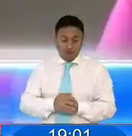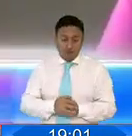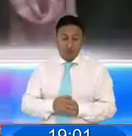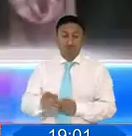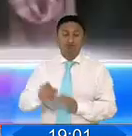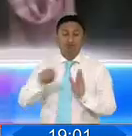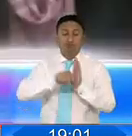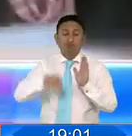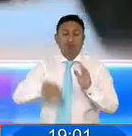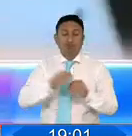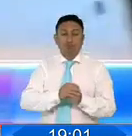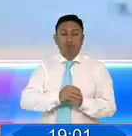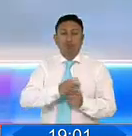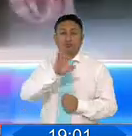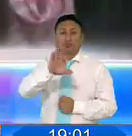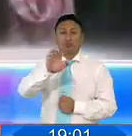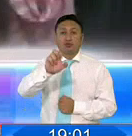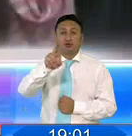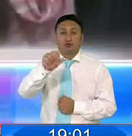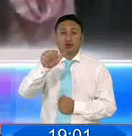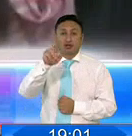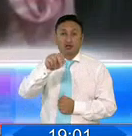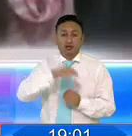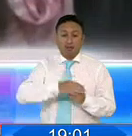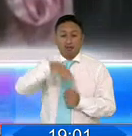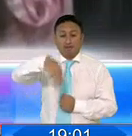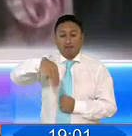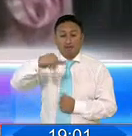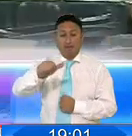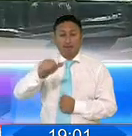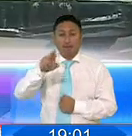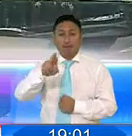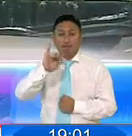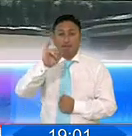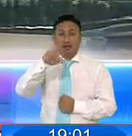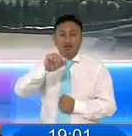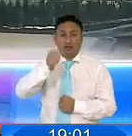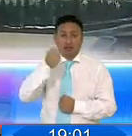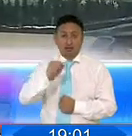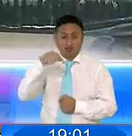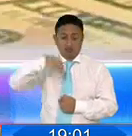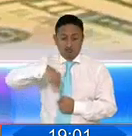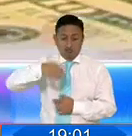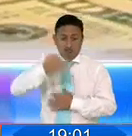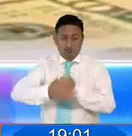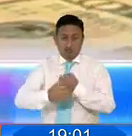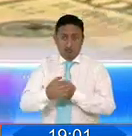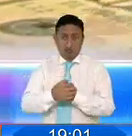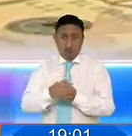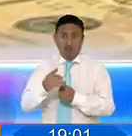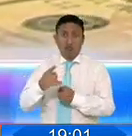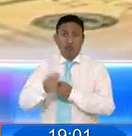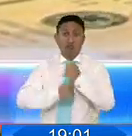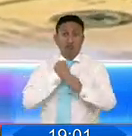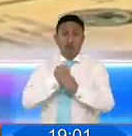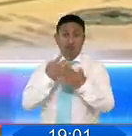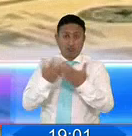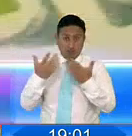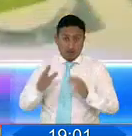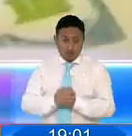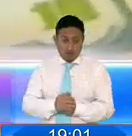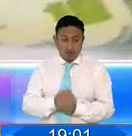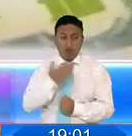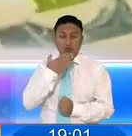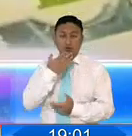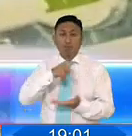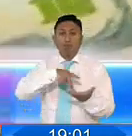el jurista de Laura Terán y Pamela Martínez, quienes también se encuentran en el país y que ya cumplieron su pena, aún se deberá tener claro la compensación